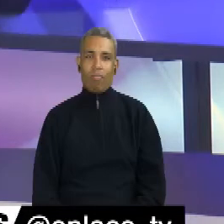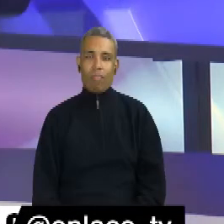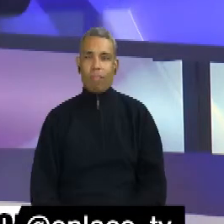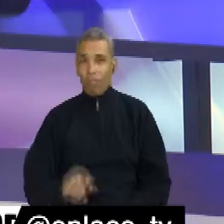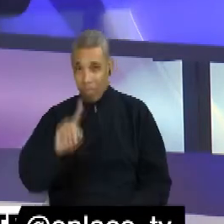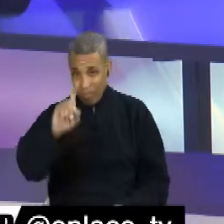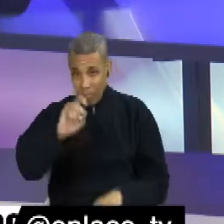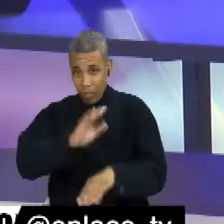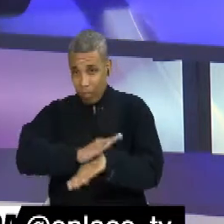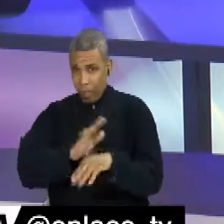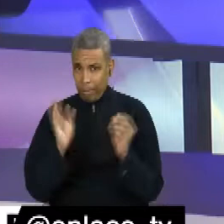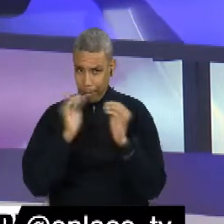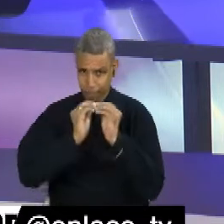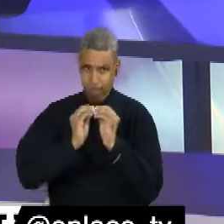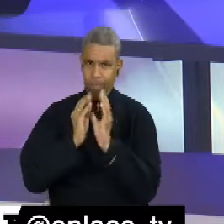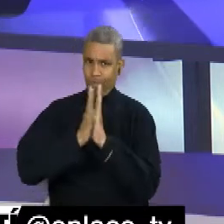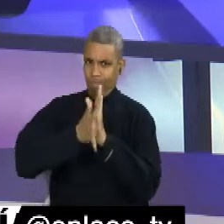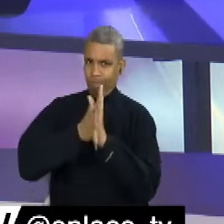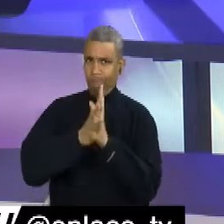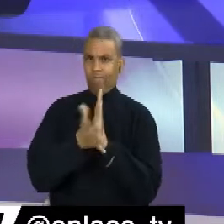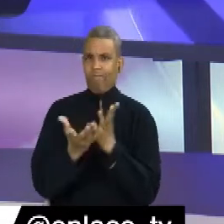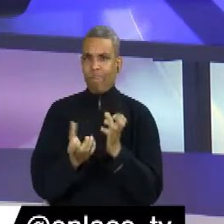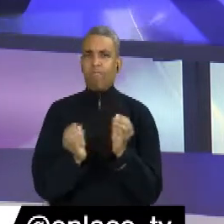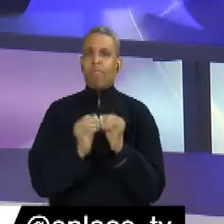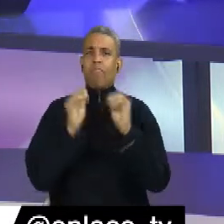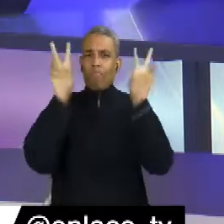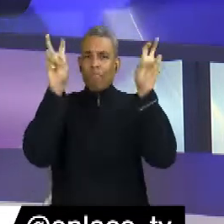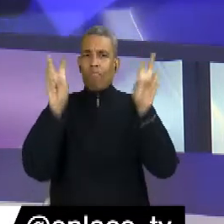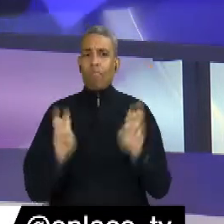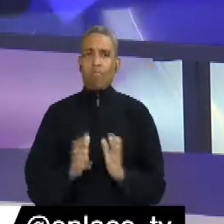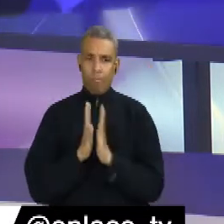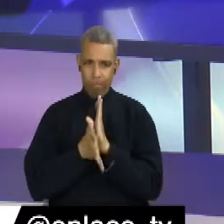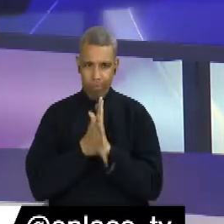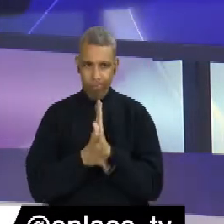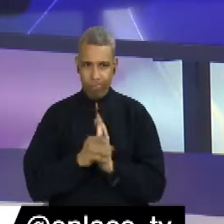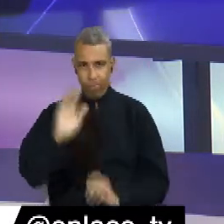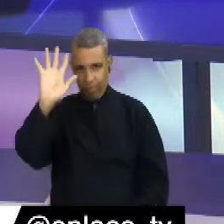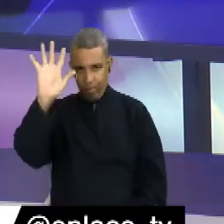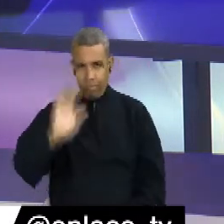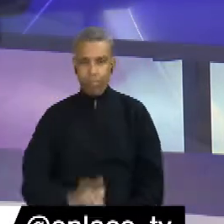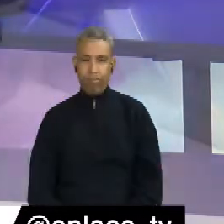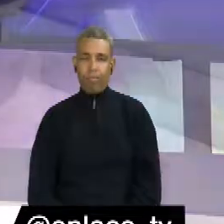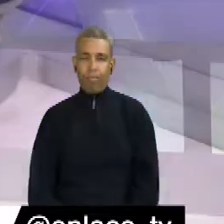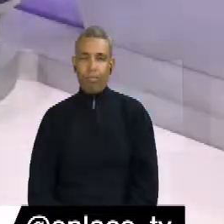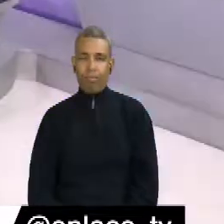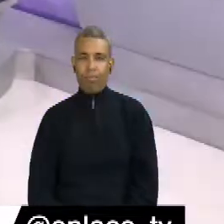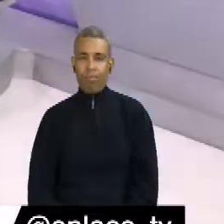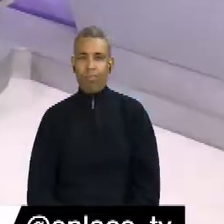punto de la tarde con más de lo que usted quiere ver en Enlace Noticias. Feliz tarde para todos.